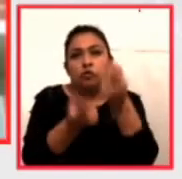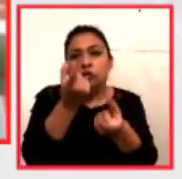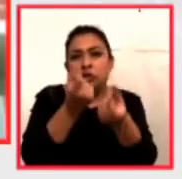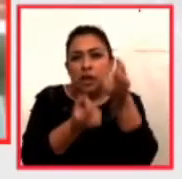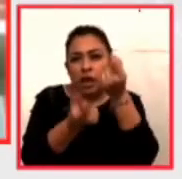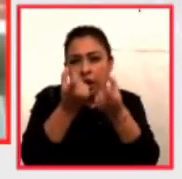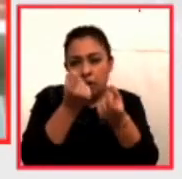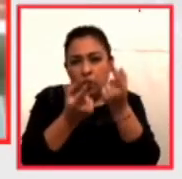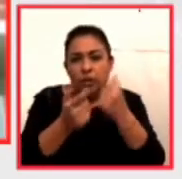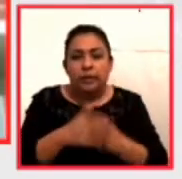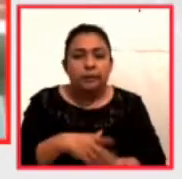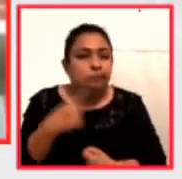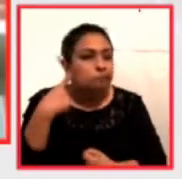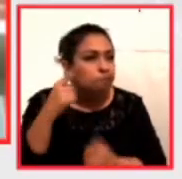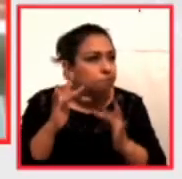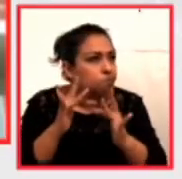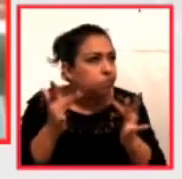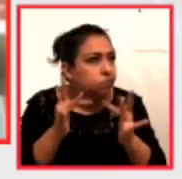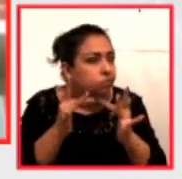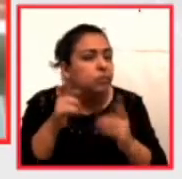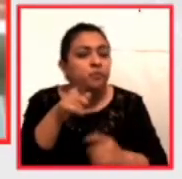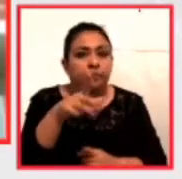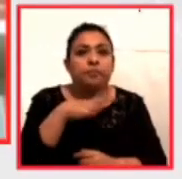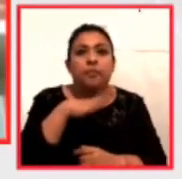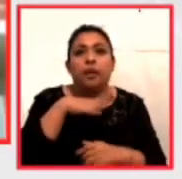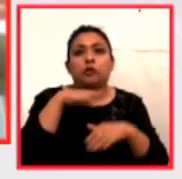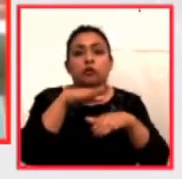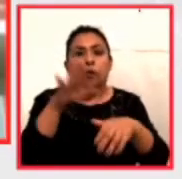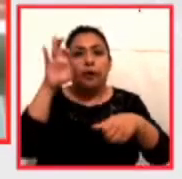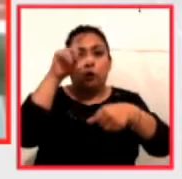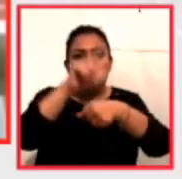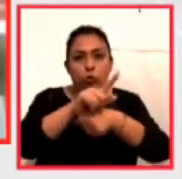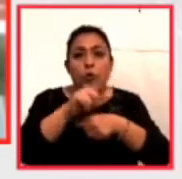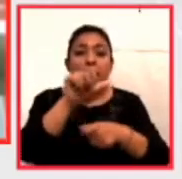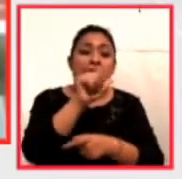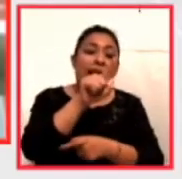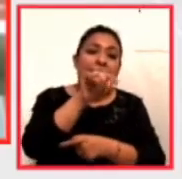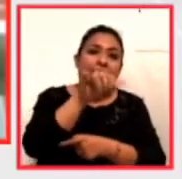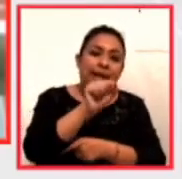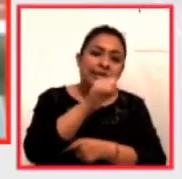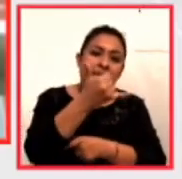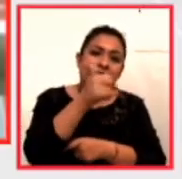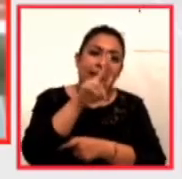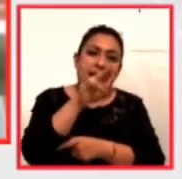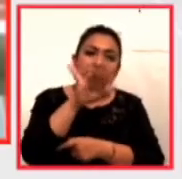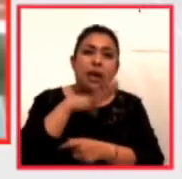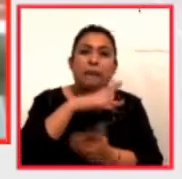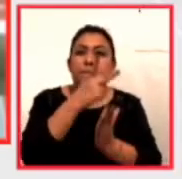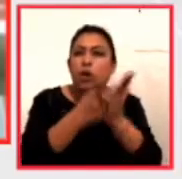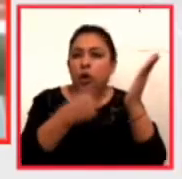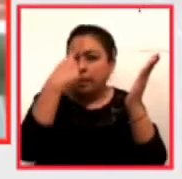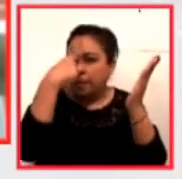Encontrar estos de la red en materia de cultura, Alas y Raíces, tiene un programa para los pequeños.